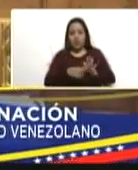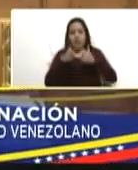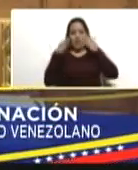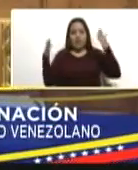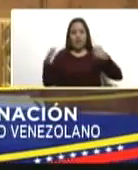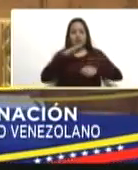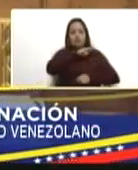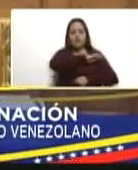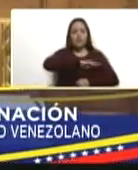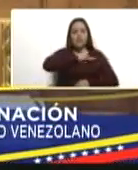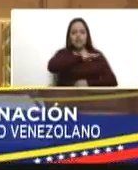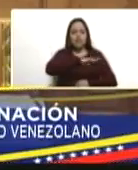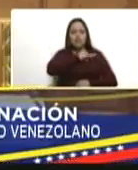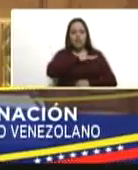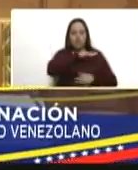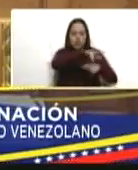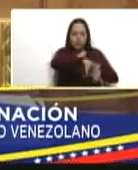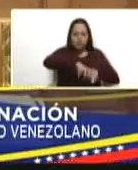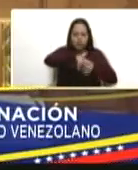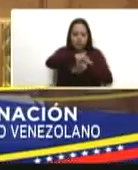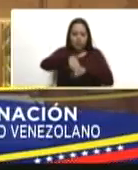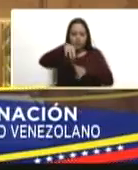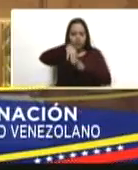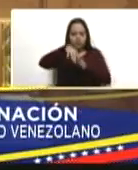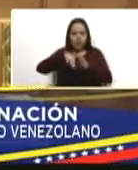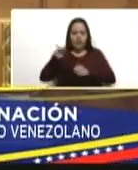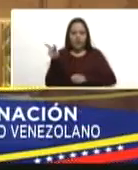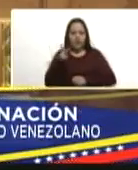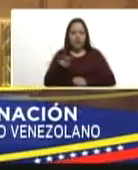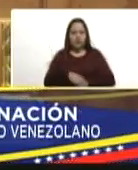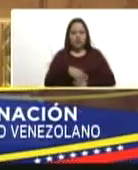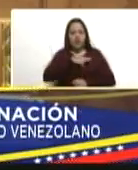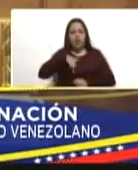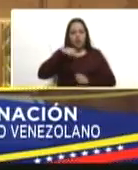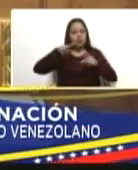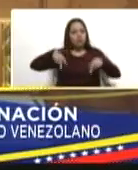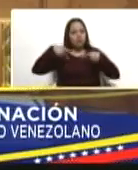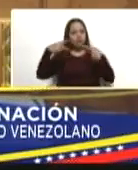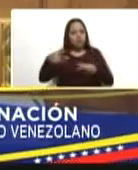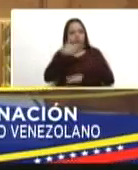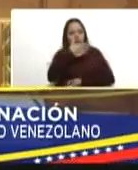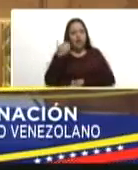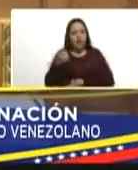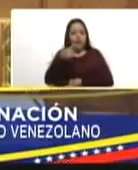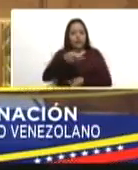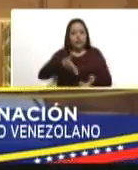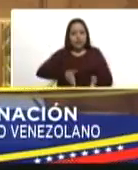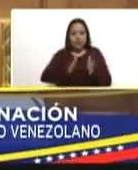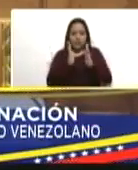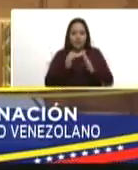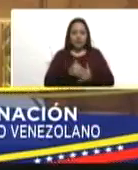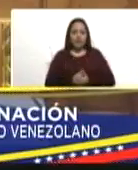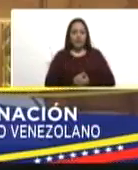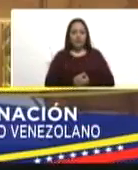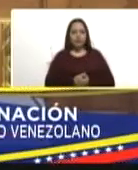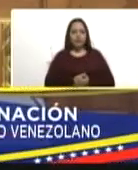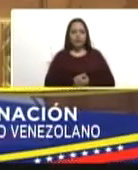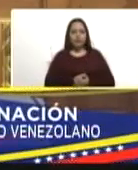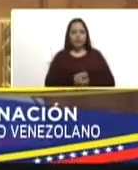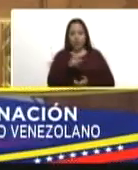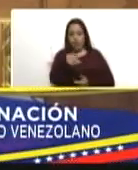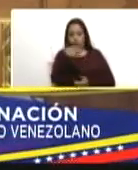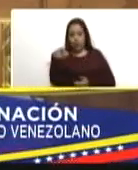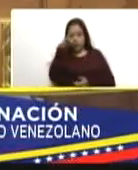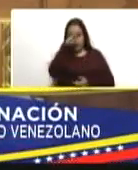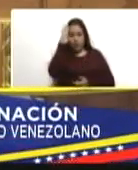misión agrovenezuela que la recuperamos la camino Ah Dios